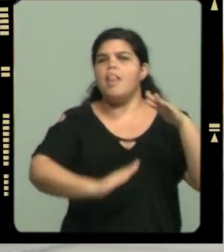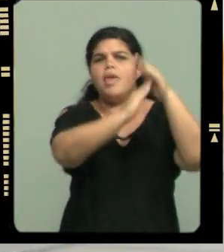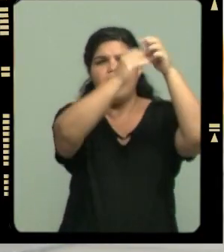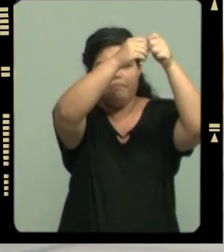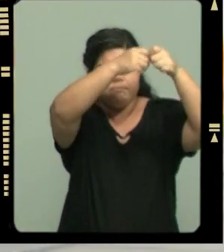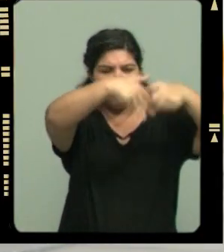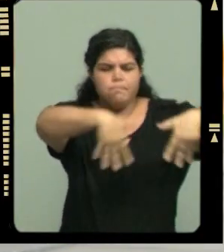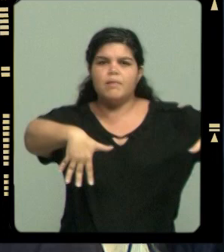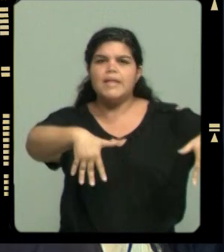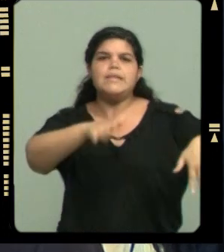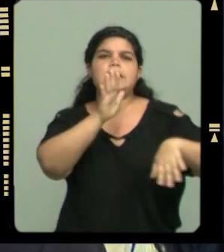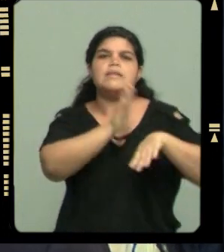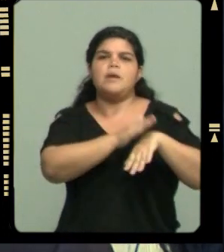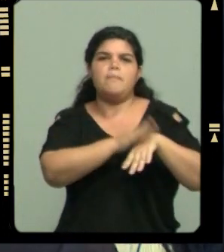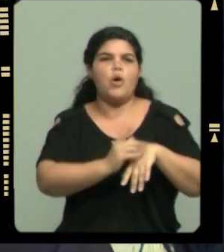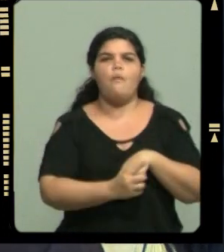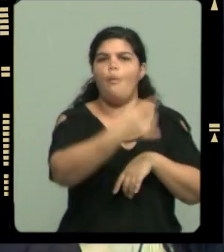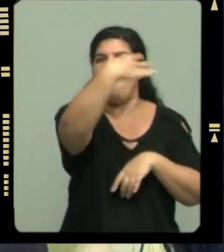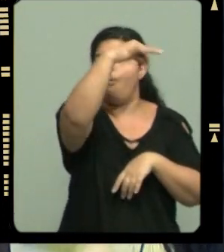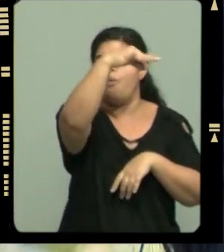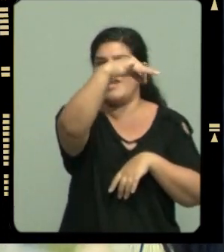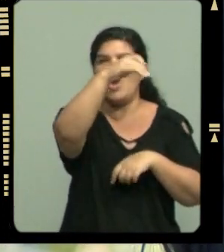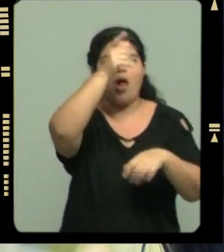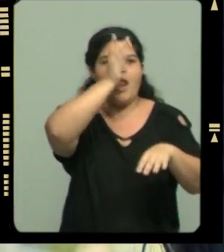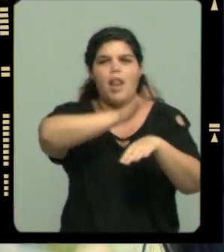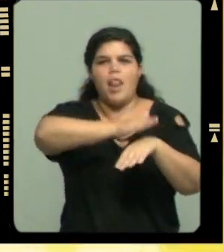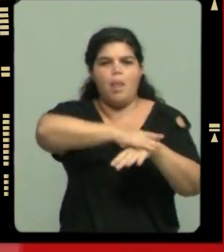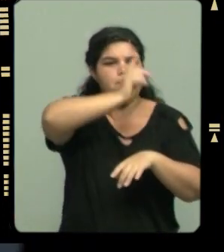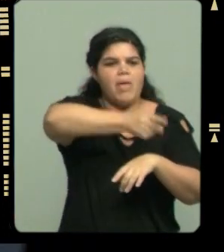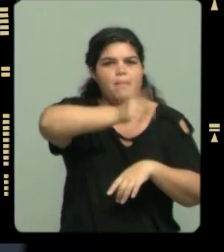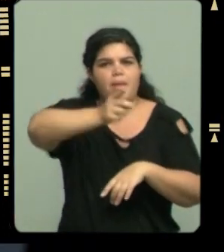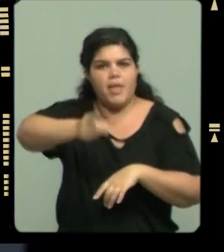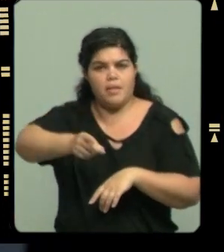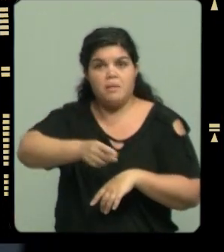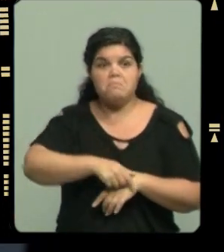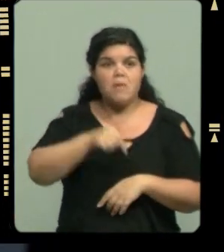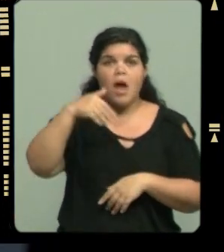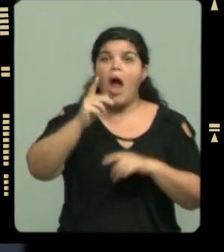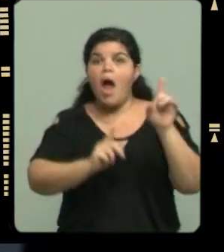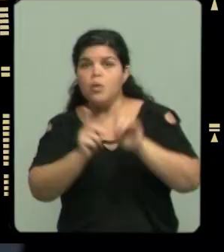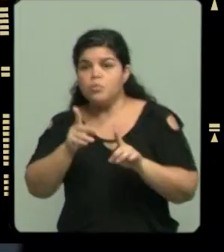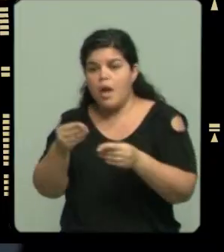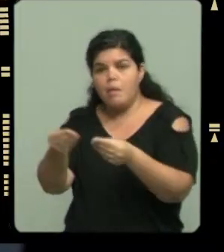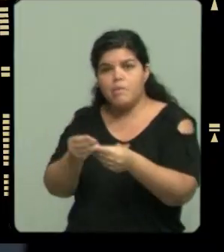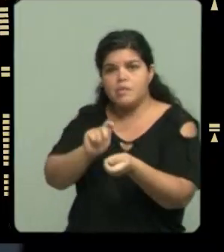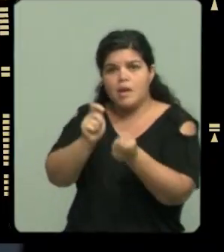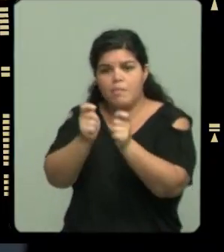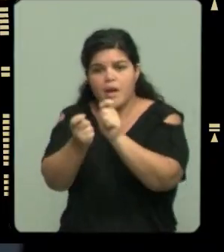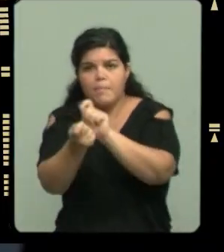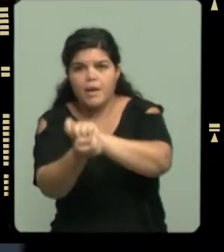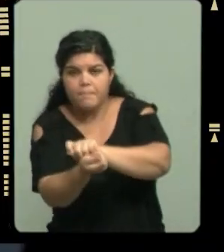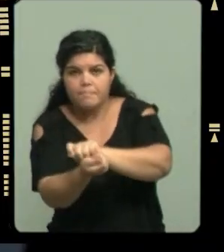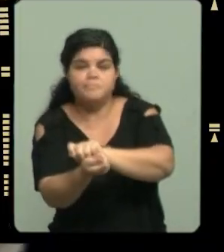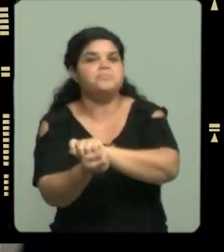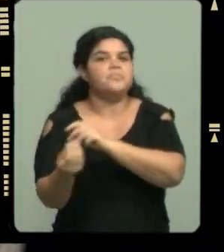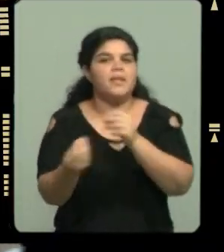que se ve que predomina en las empresas modernas e innovadoras a nivel global son la necesidad de equipos de líderes.